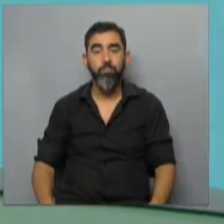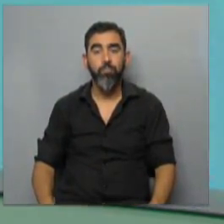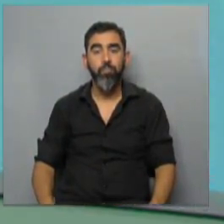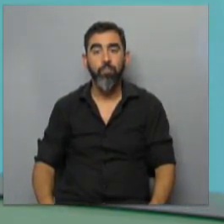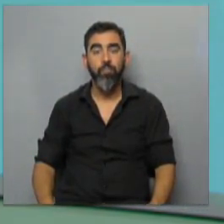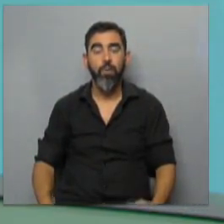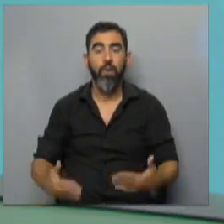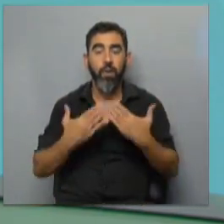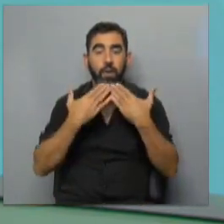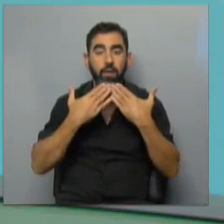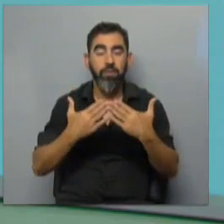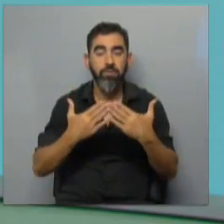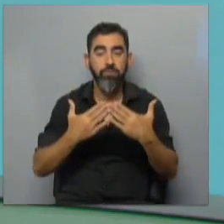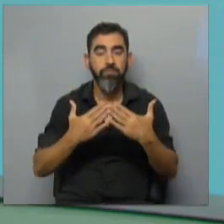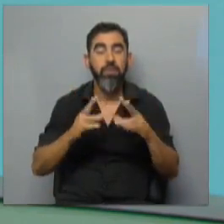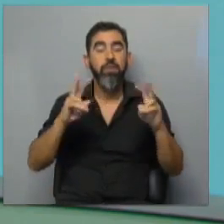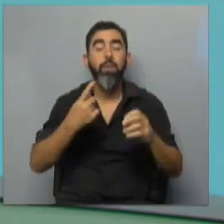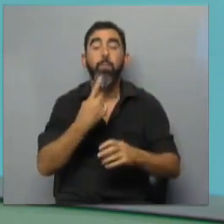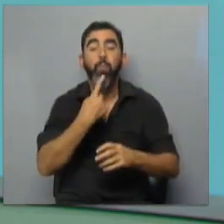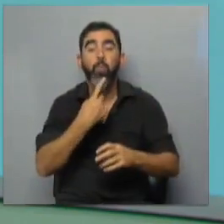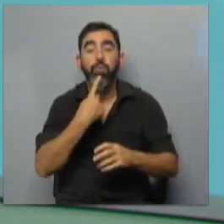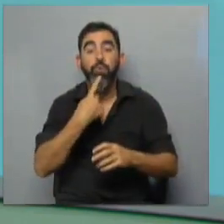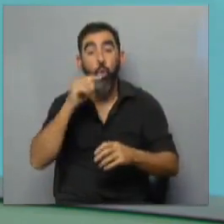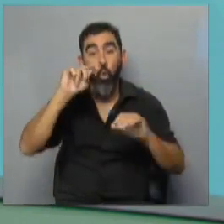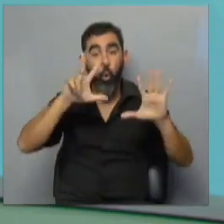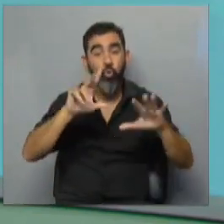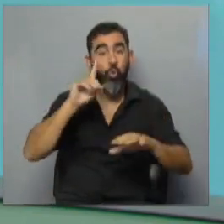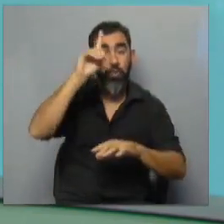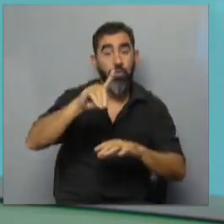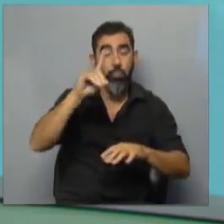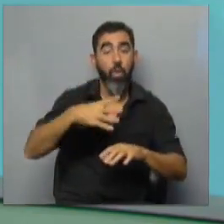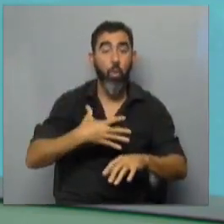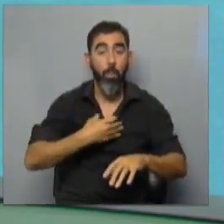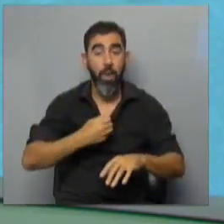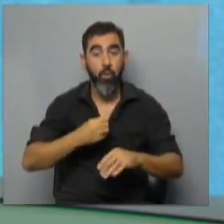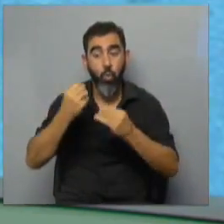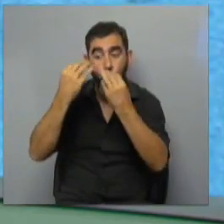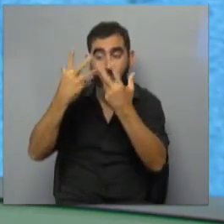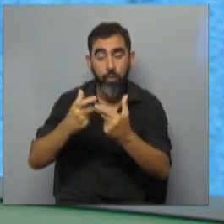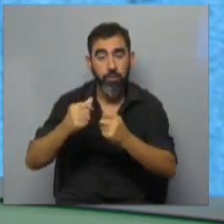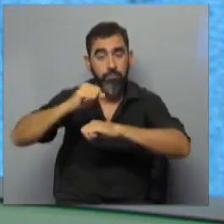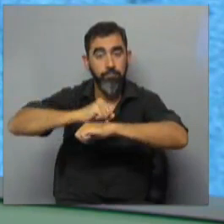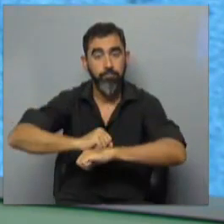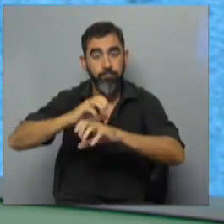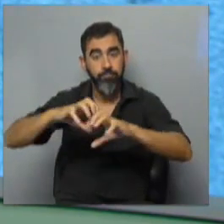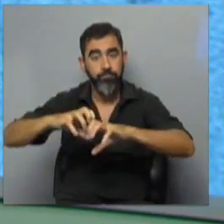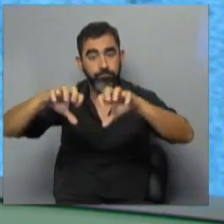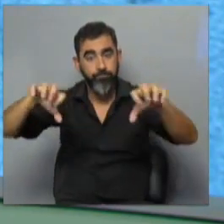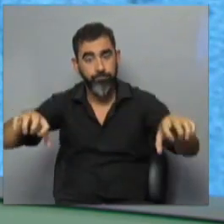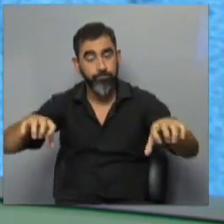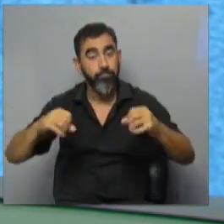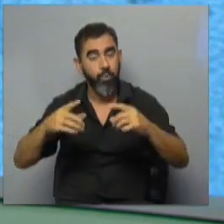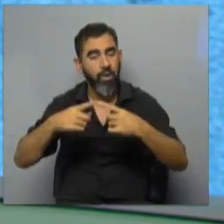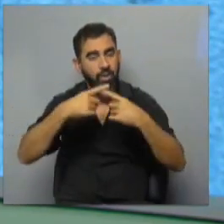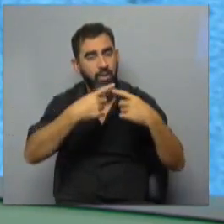gracias mauricio en el ámbito político les contamos que 8 diputados del partido nacional armaron una bancada independiente luego